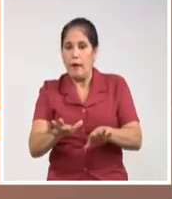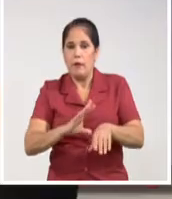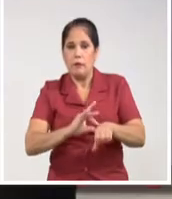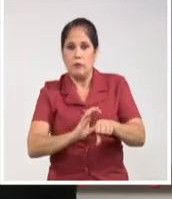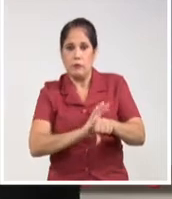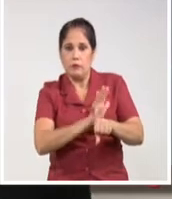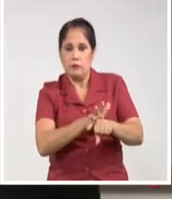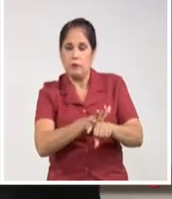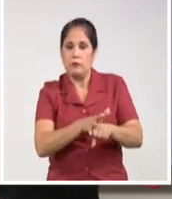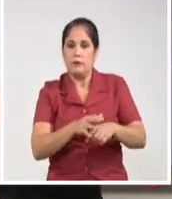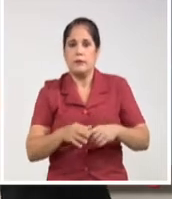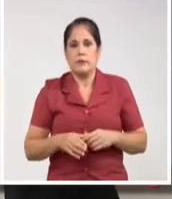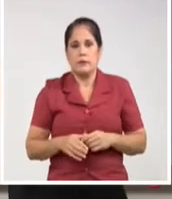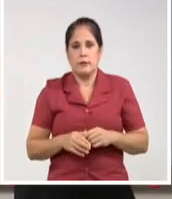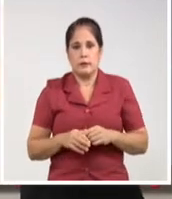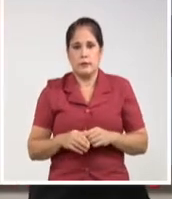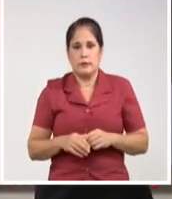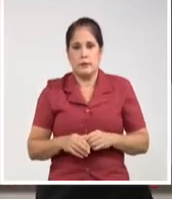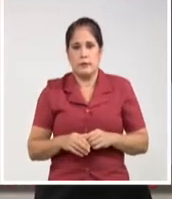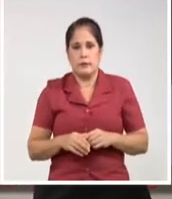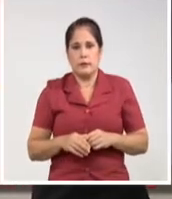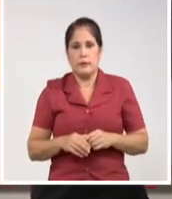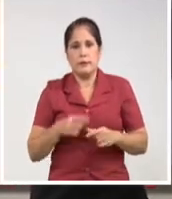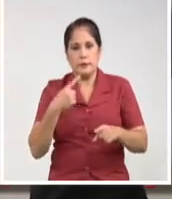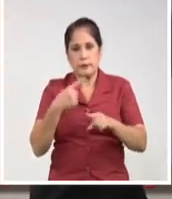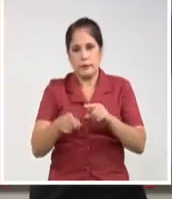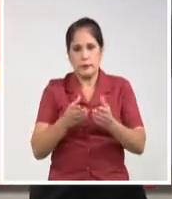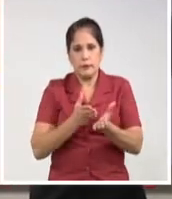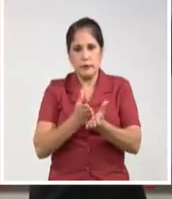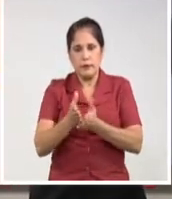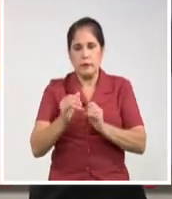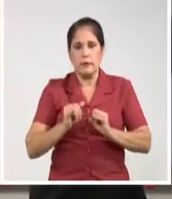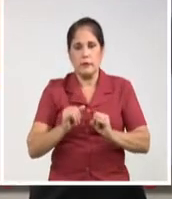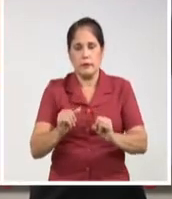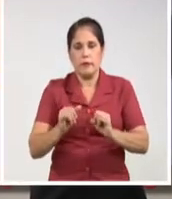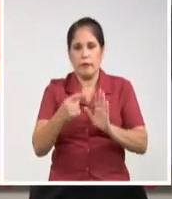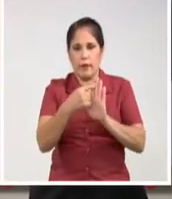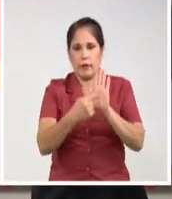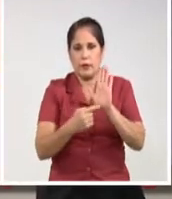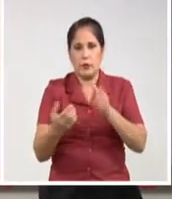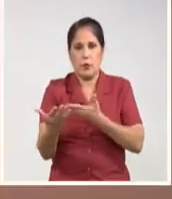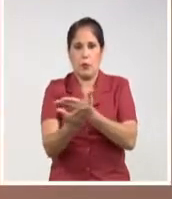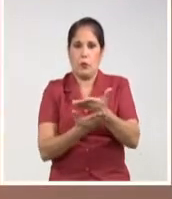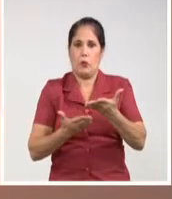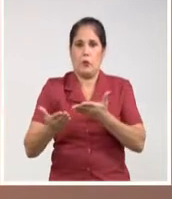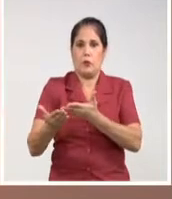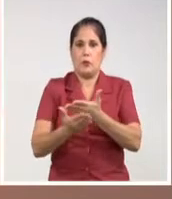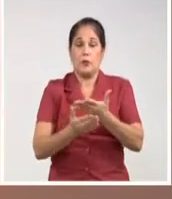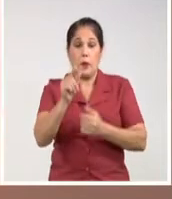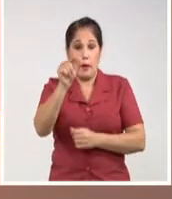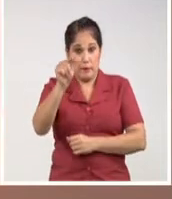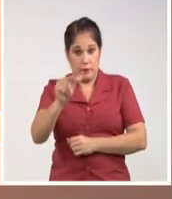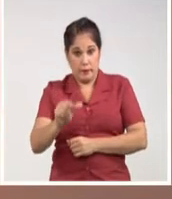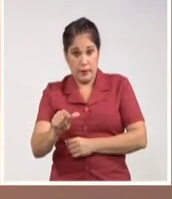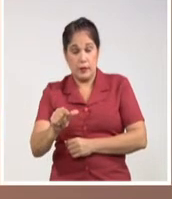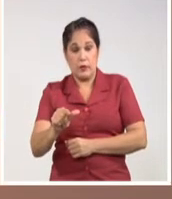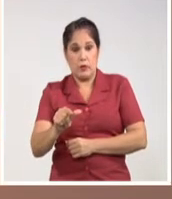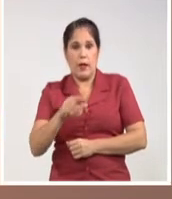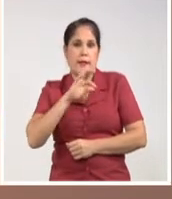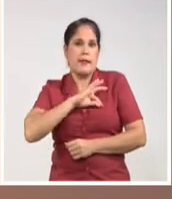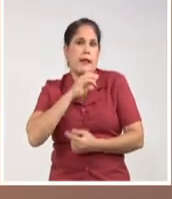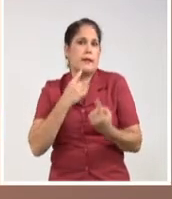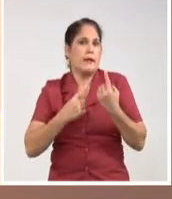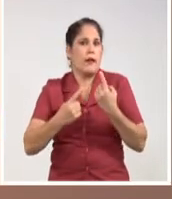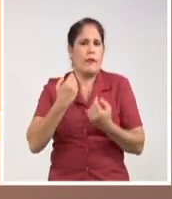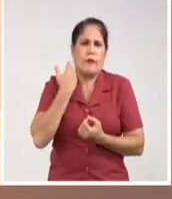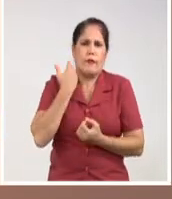clínico. Ya lo decía la doctora, nosotros avanzamos con otros elementos que queríamos compartir en esta emisión. Una persona que haya presentado síntomas que